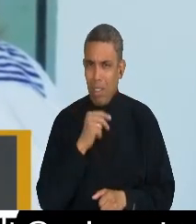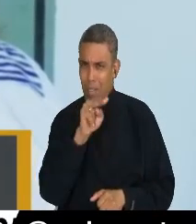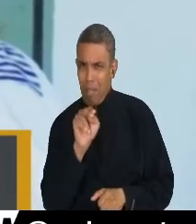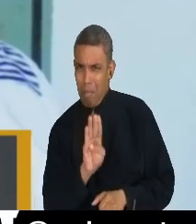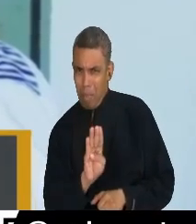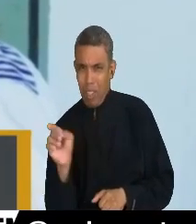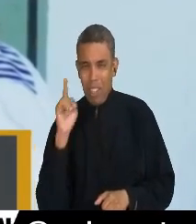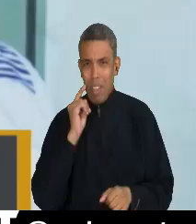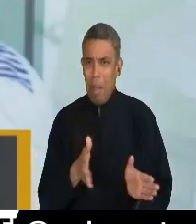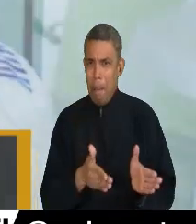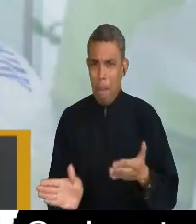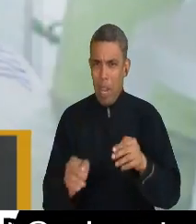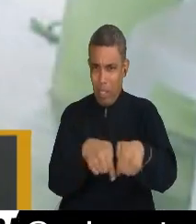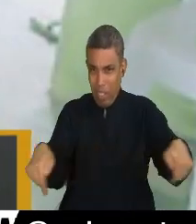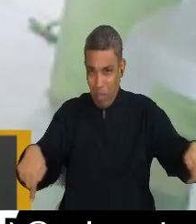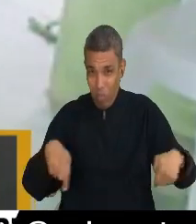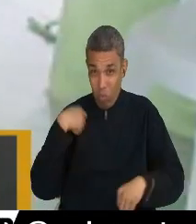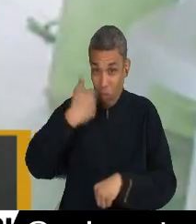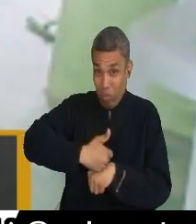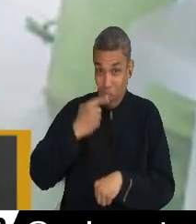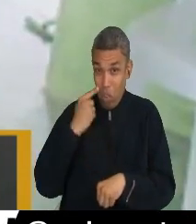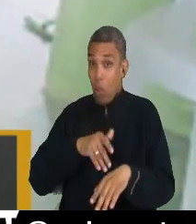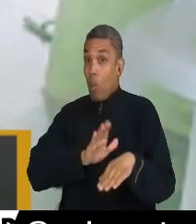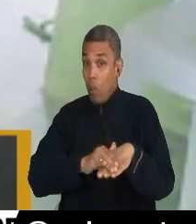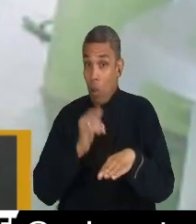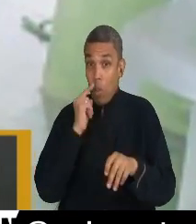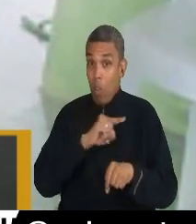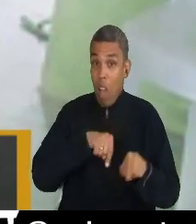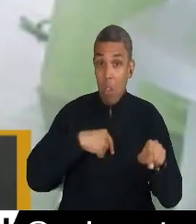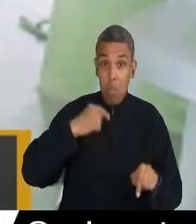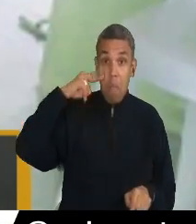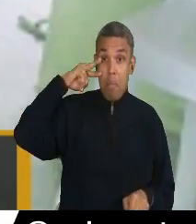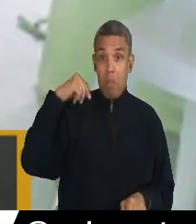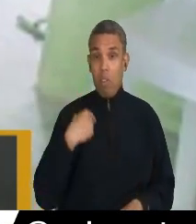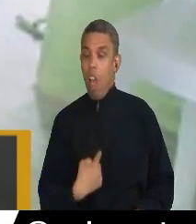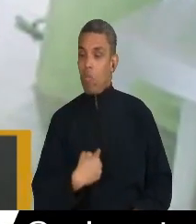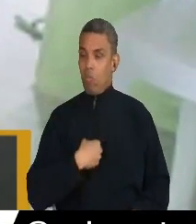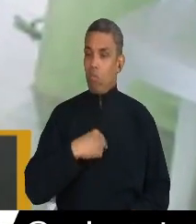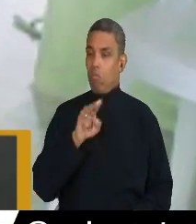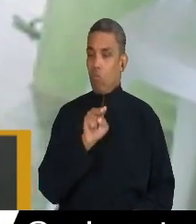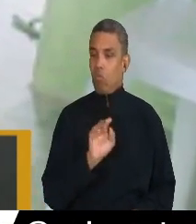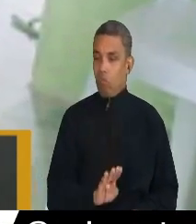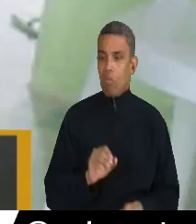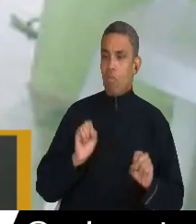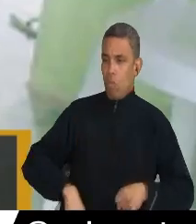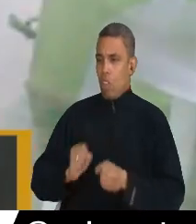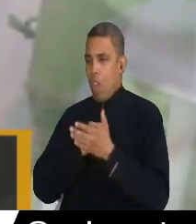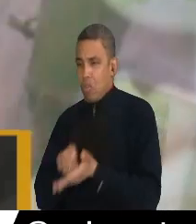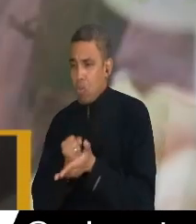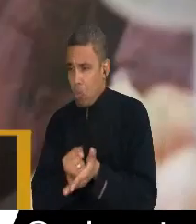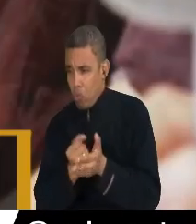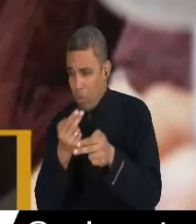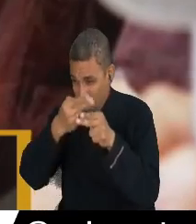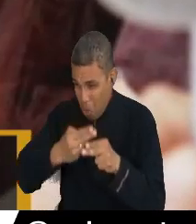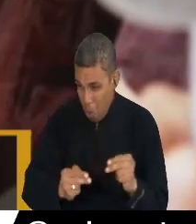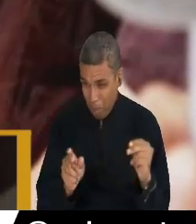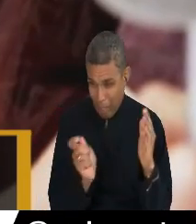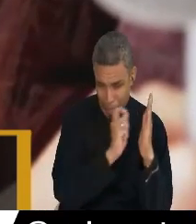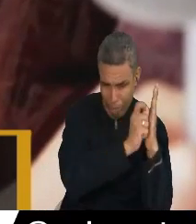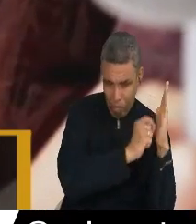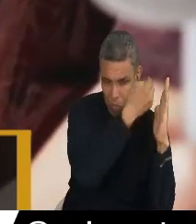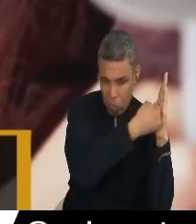Gualdrón, emitió un comunicado donde previene a la ciudadanía sobre algunas personas que se hacen pasar por tramitadores del SIDBEN y ofrecen la